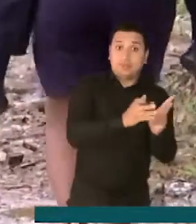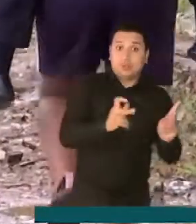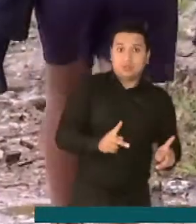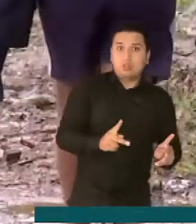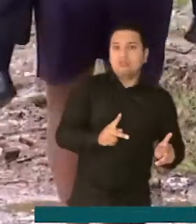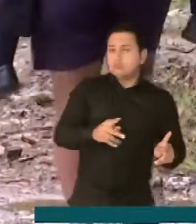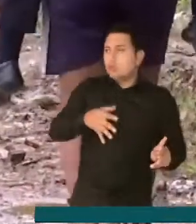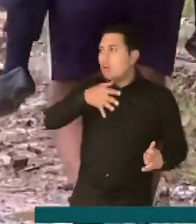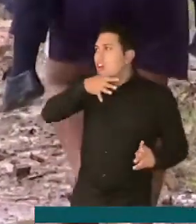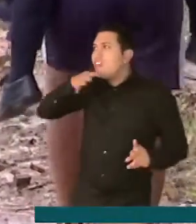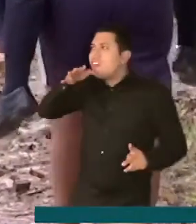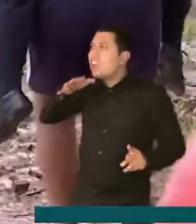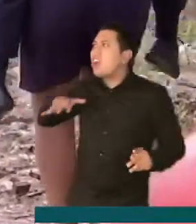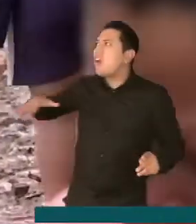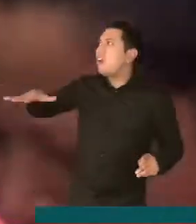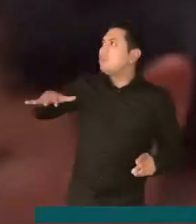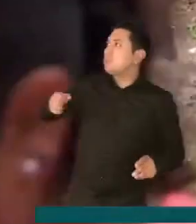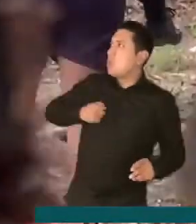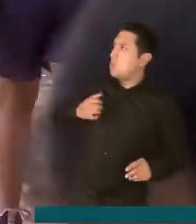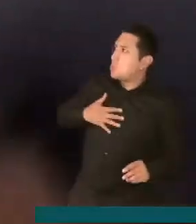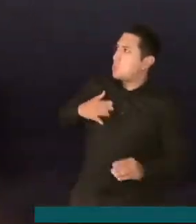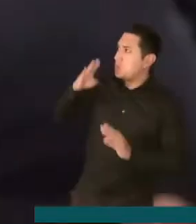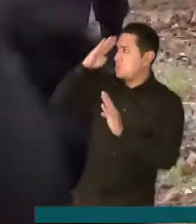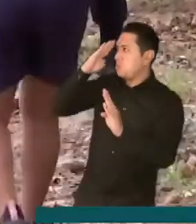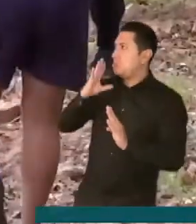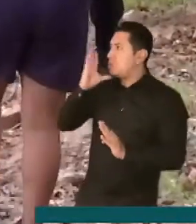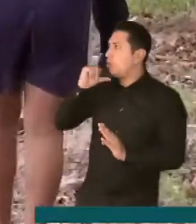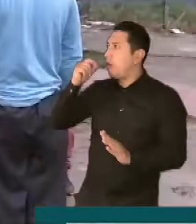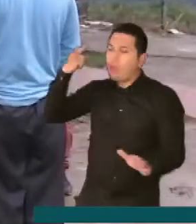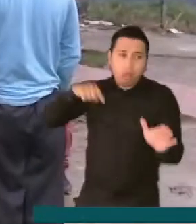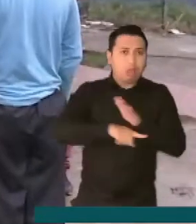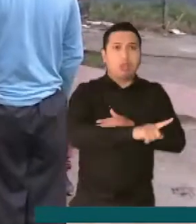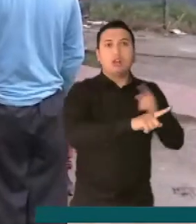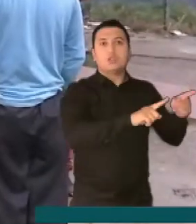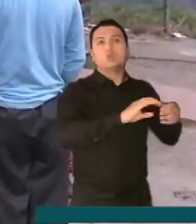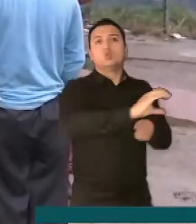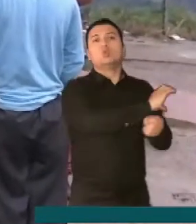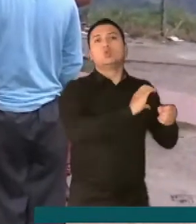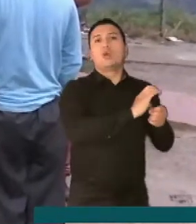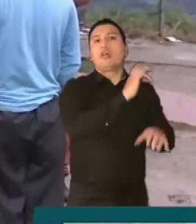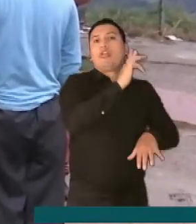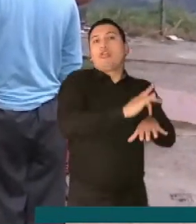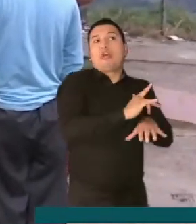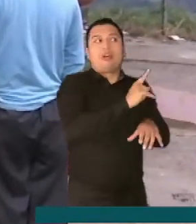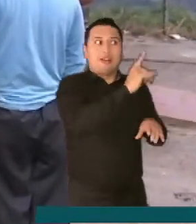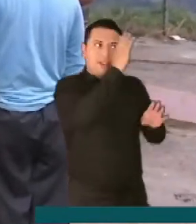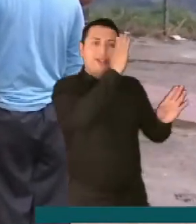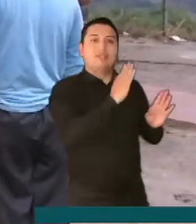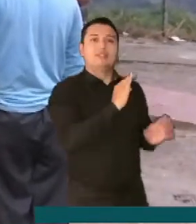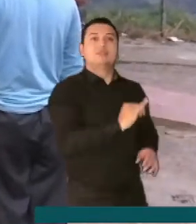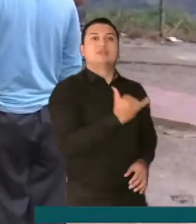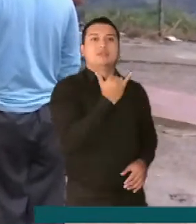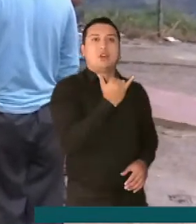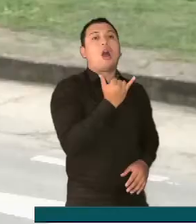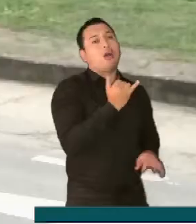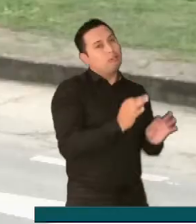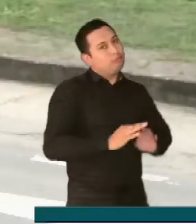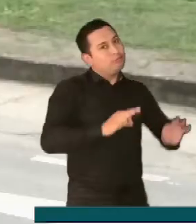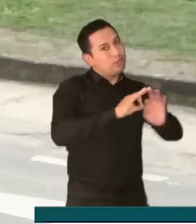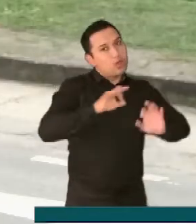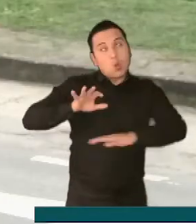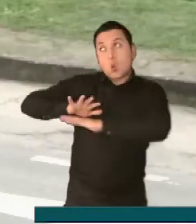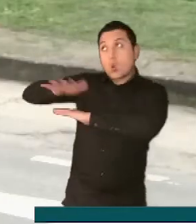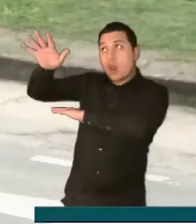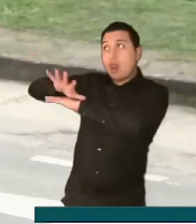oportunidades en el campo. Por este motivo es importante llevar las nuevas tecnologías de la información a las zonas rurales.